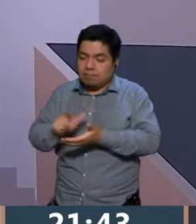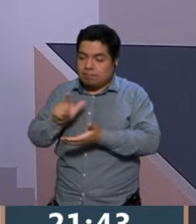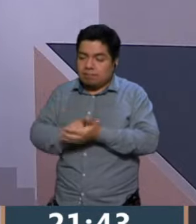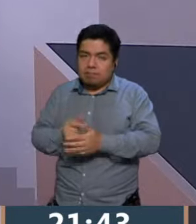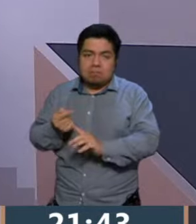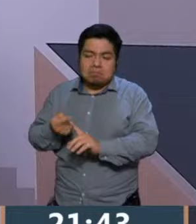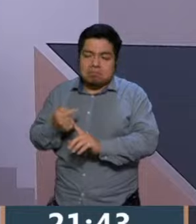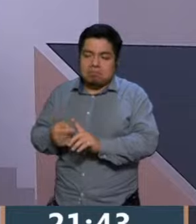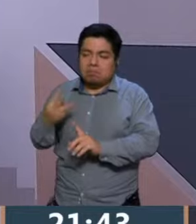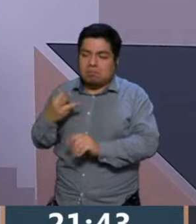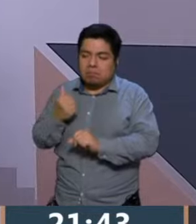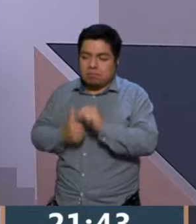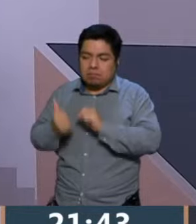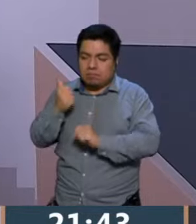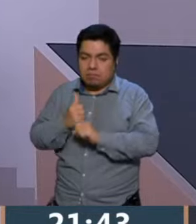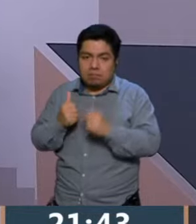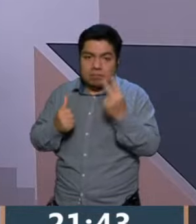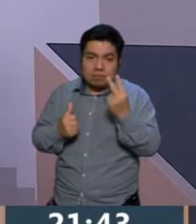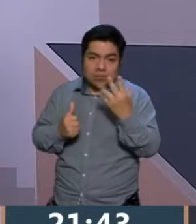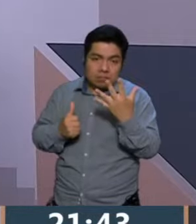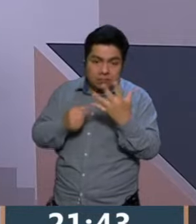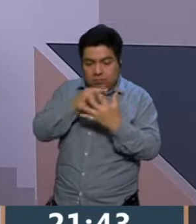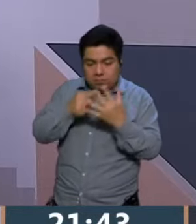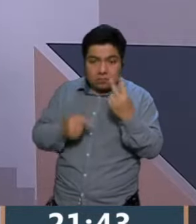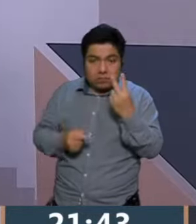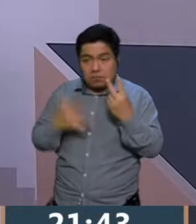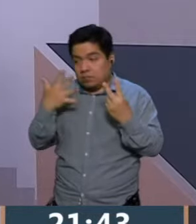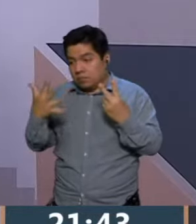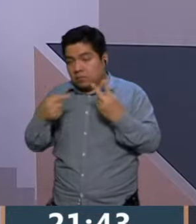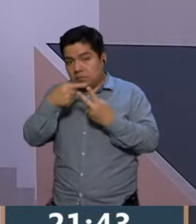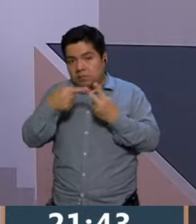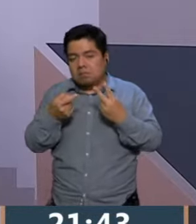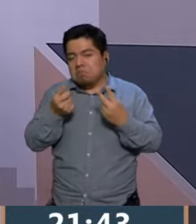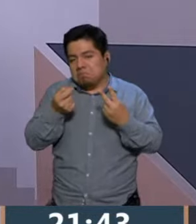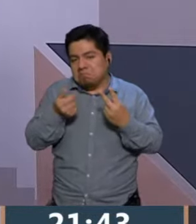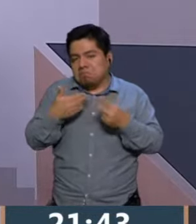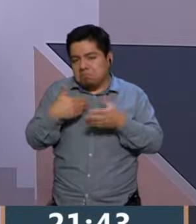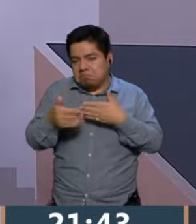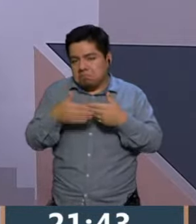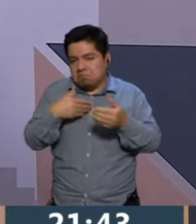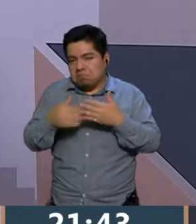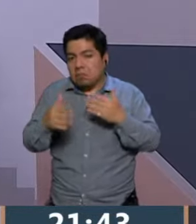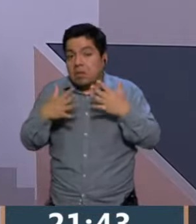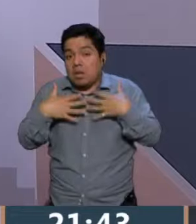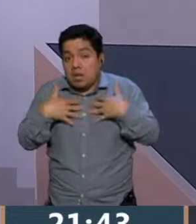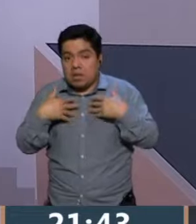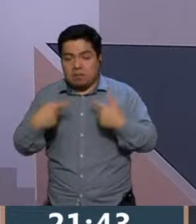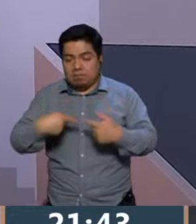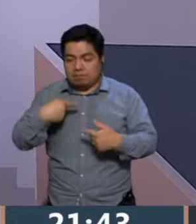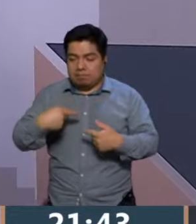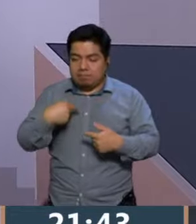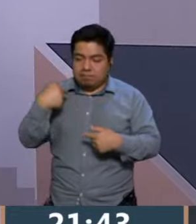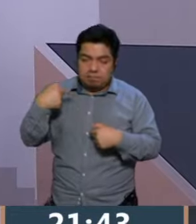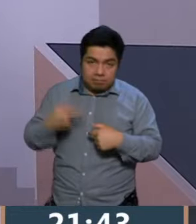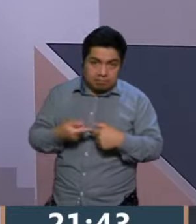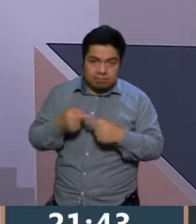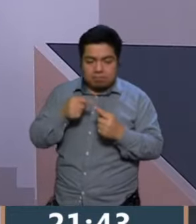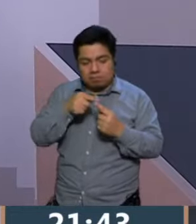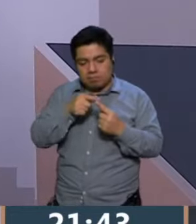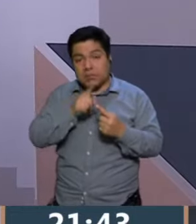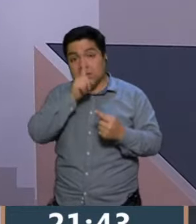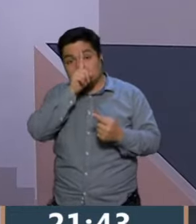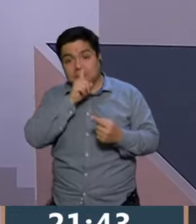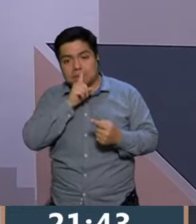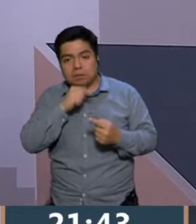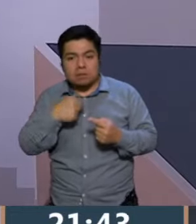3 años. Pero son dos discursos de los 5 que están acuñados recientemente. A mí, si me preguntas el tema de la calumnia, pues